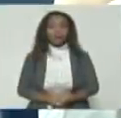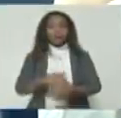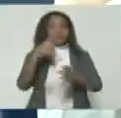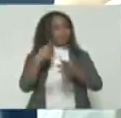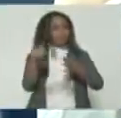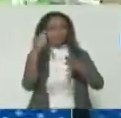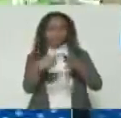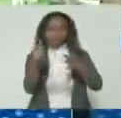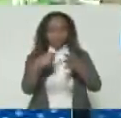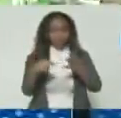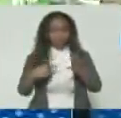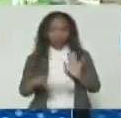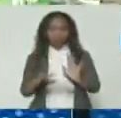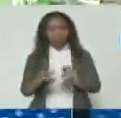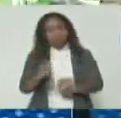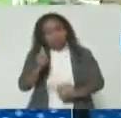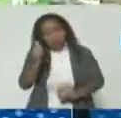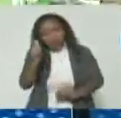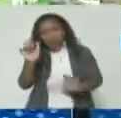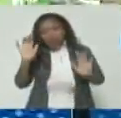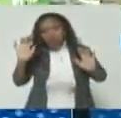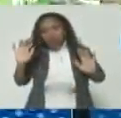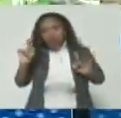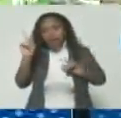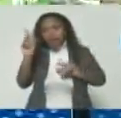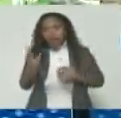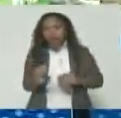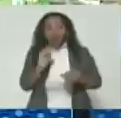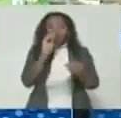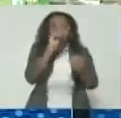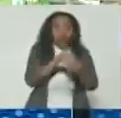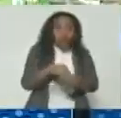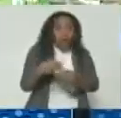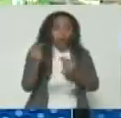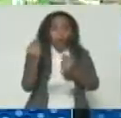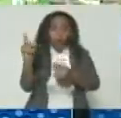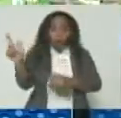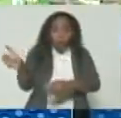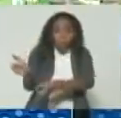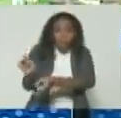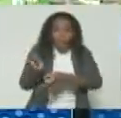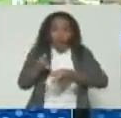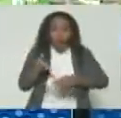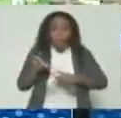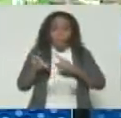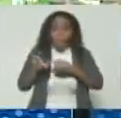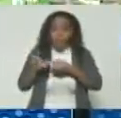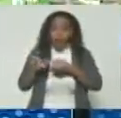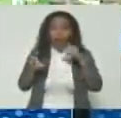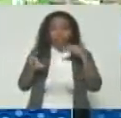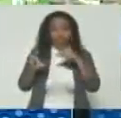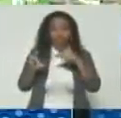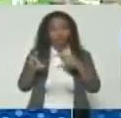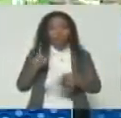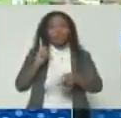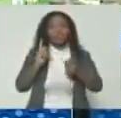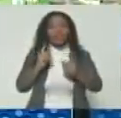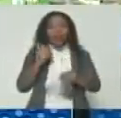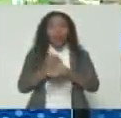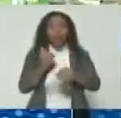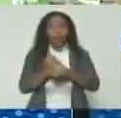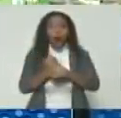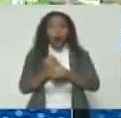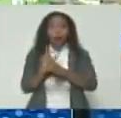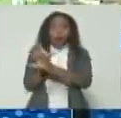etcétera, etcétera. Está bien, eso ingresa una platica, pero no podemos seguir dependiendo del petróleo más nunca en la